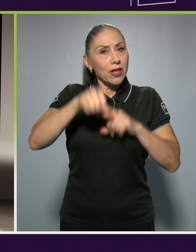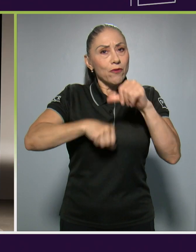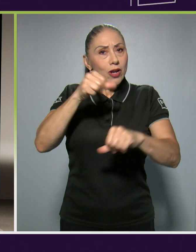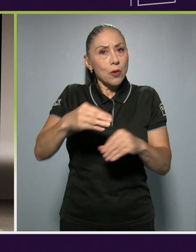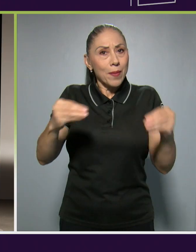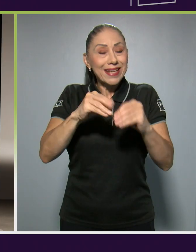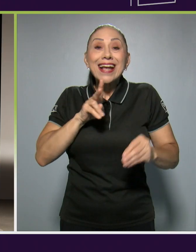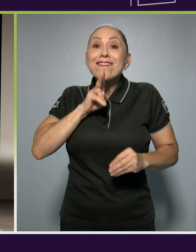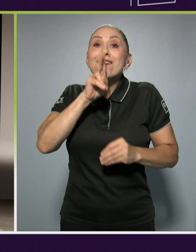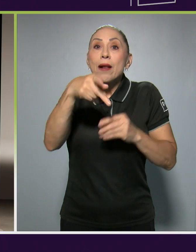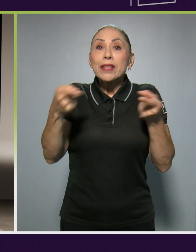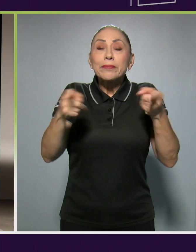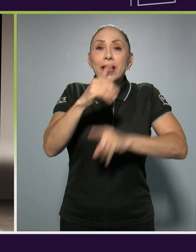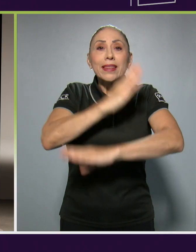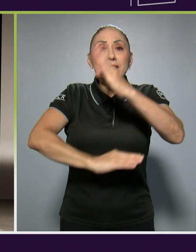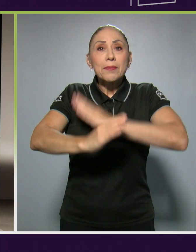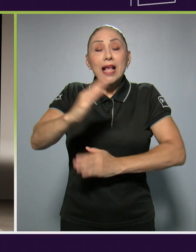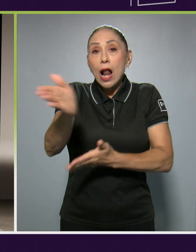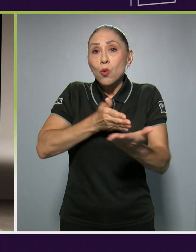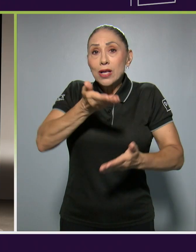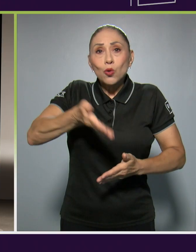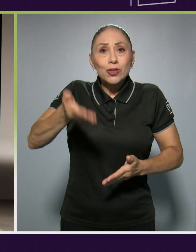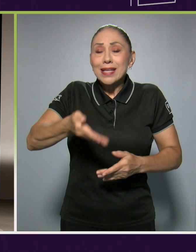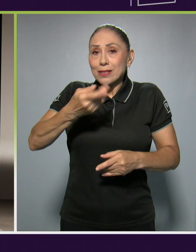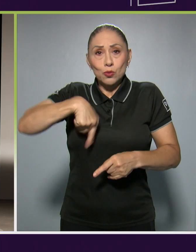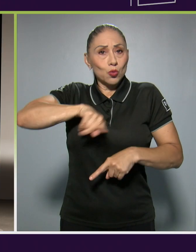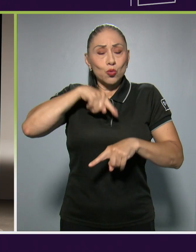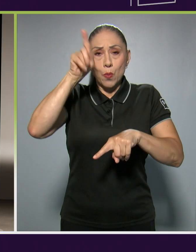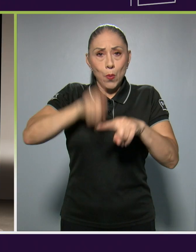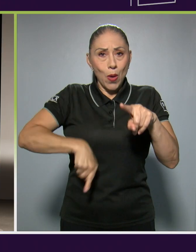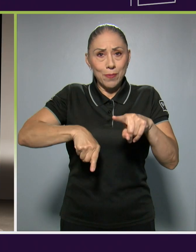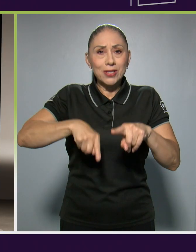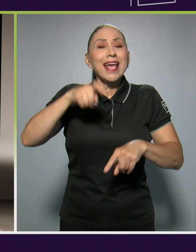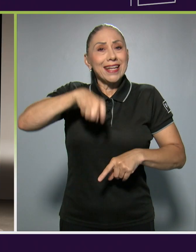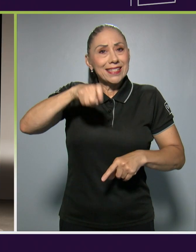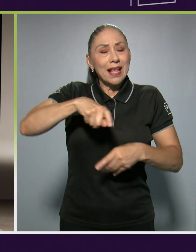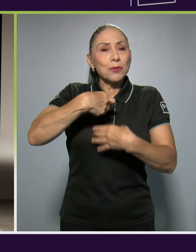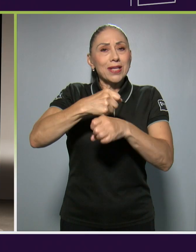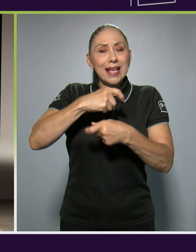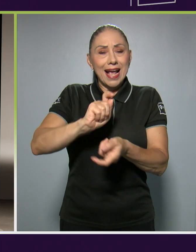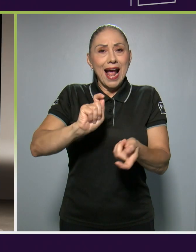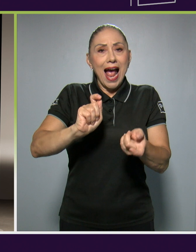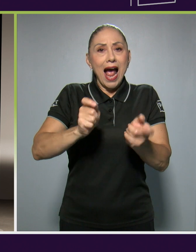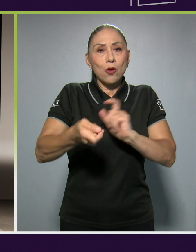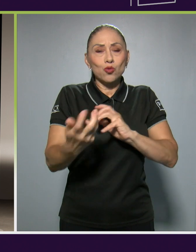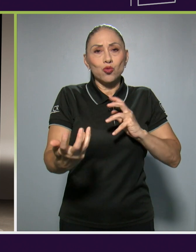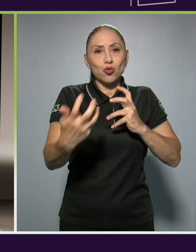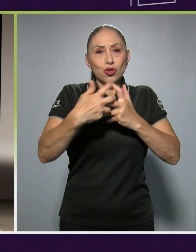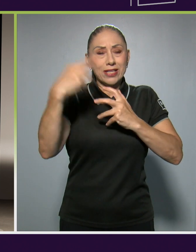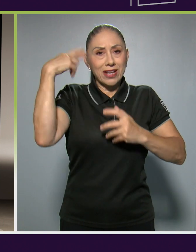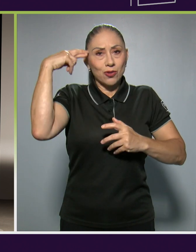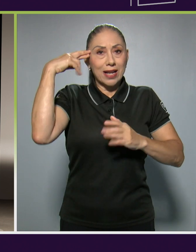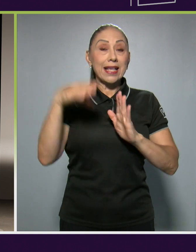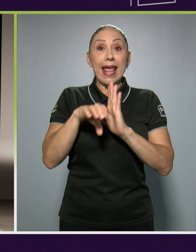cuestiones que no podemos y necesitamos esos ajustes razonables. Y bueno, incluso por poner un ejemplo de acá mismo,